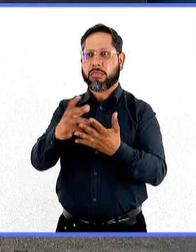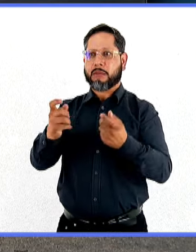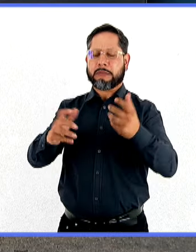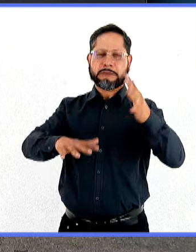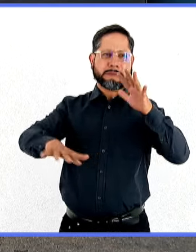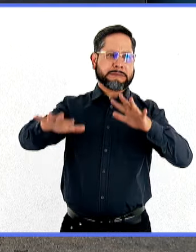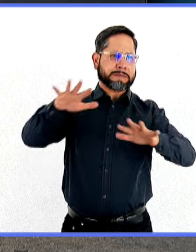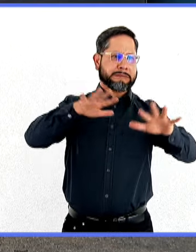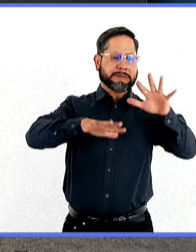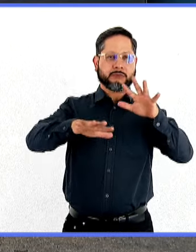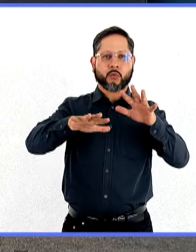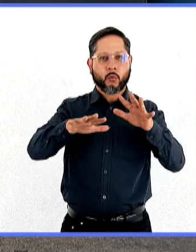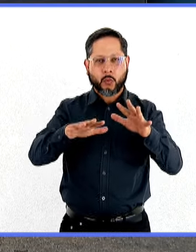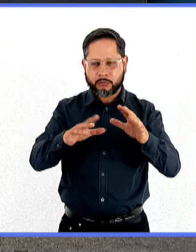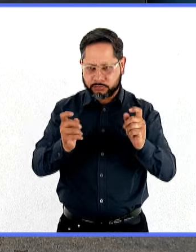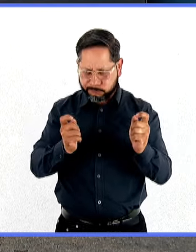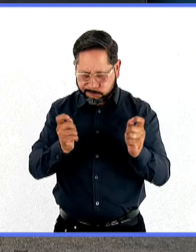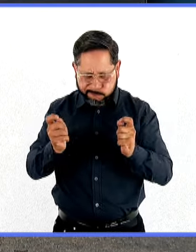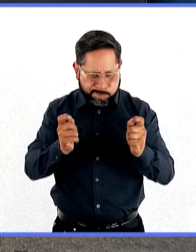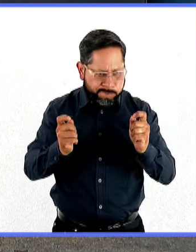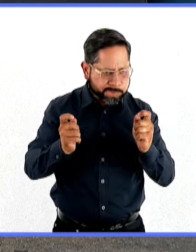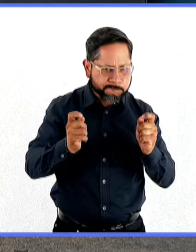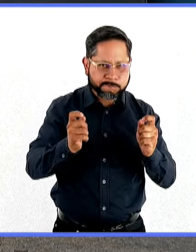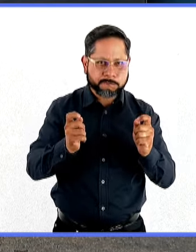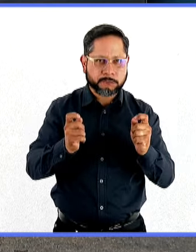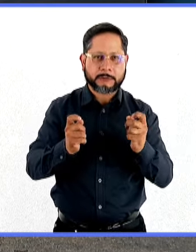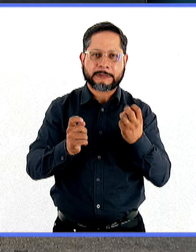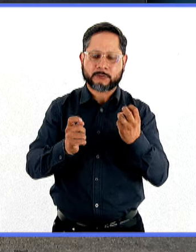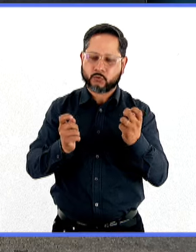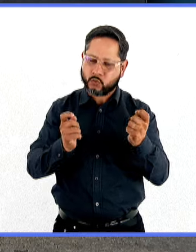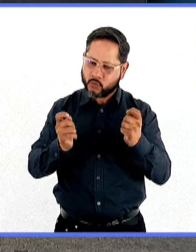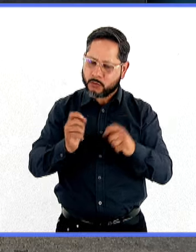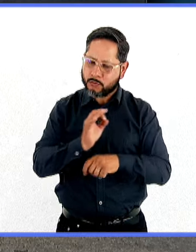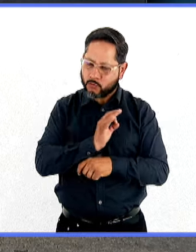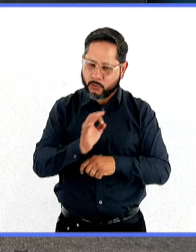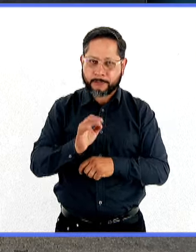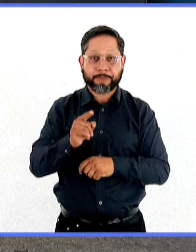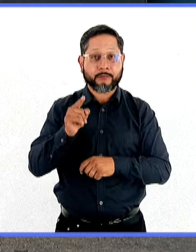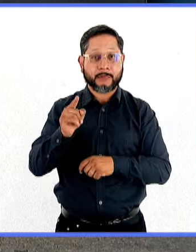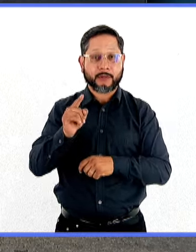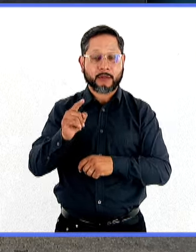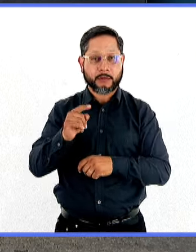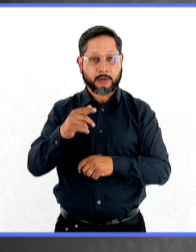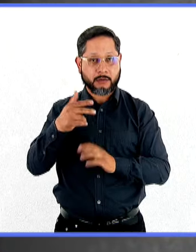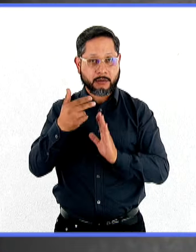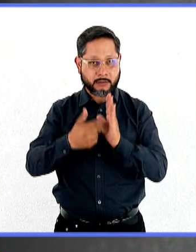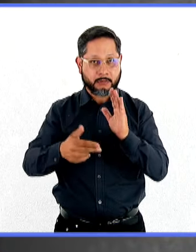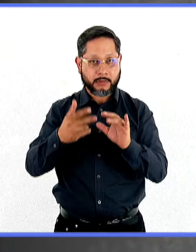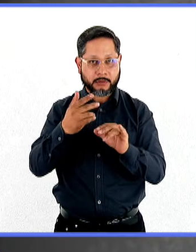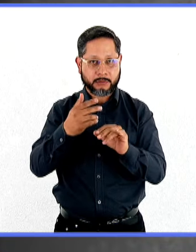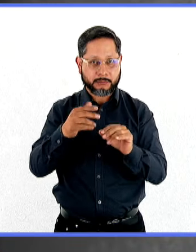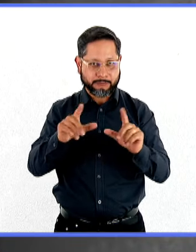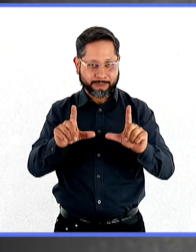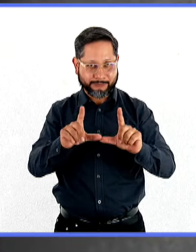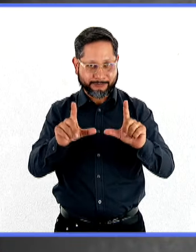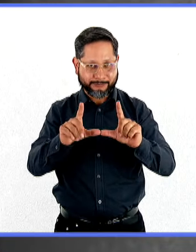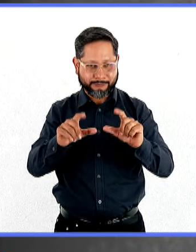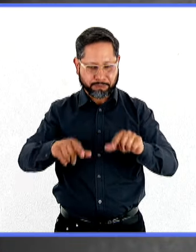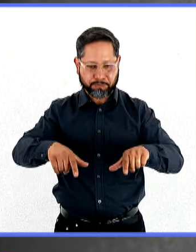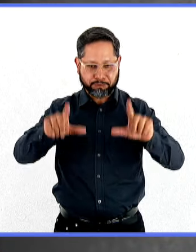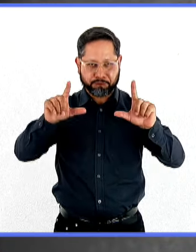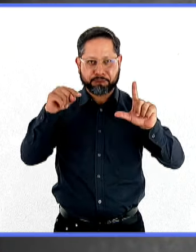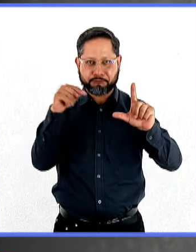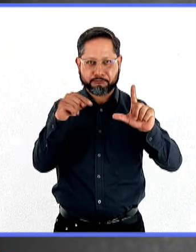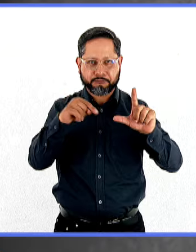provocaría por supuesto un efecto mayor doctora sí efectivamente este visualizado es uno de otros